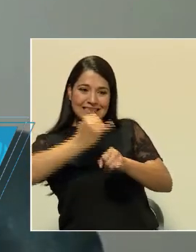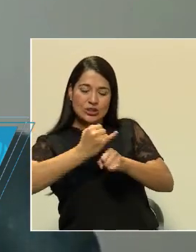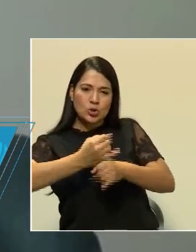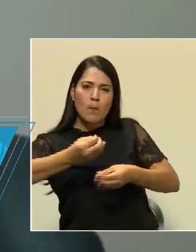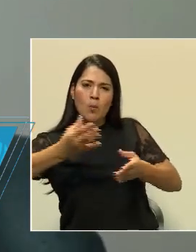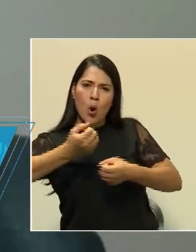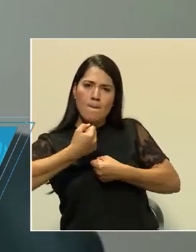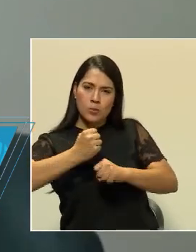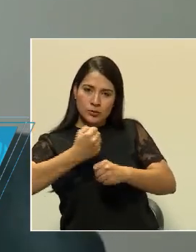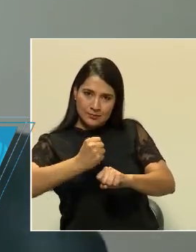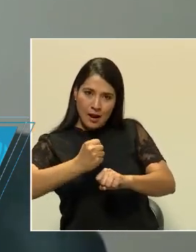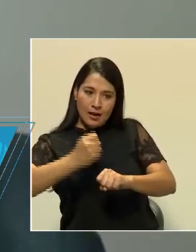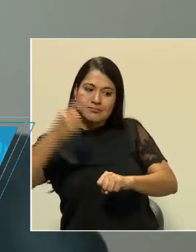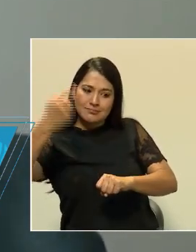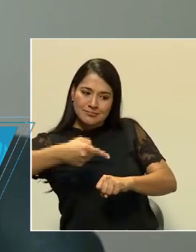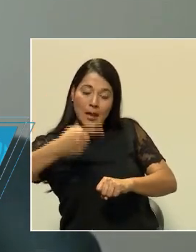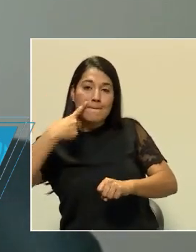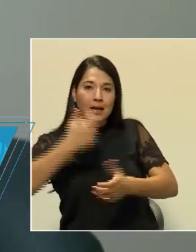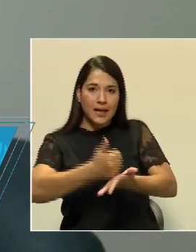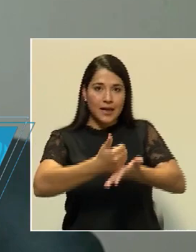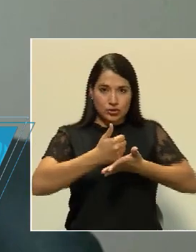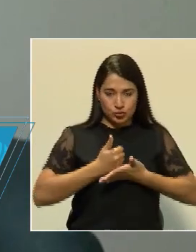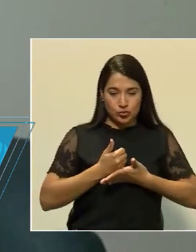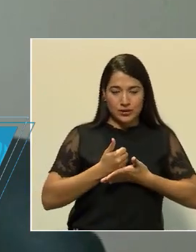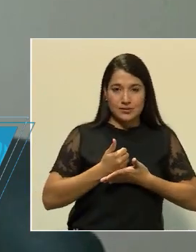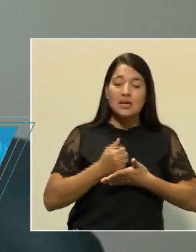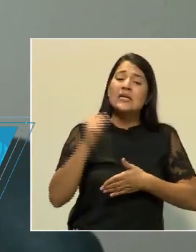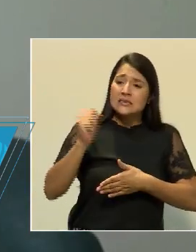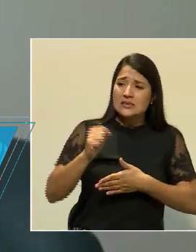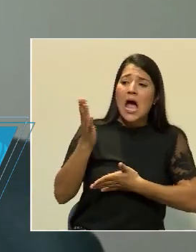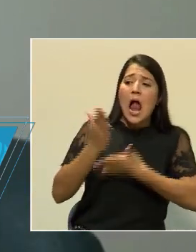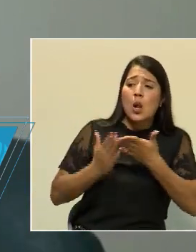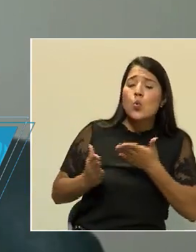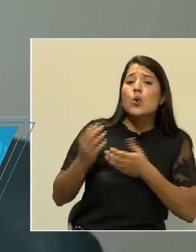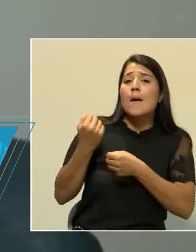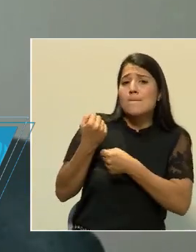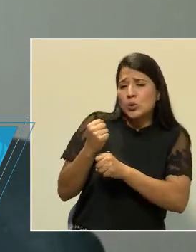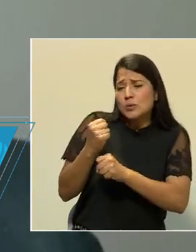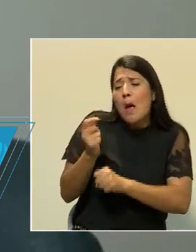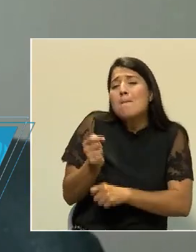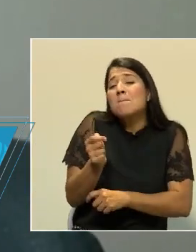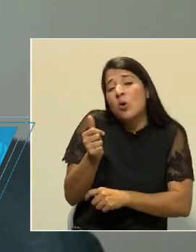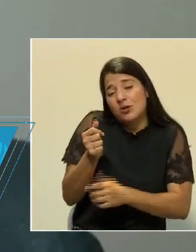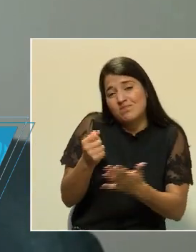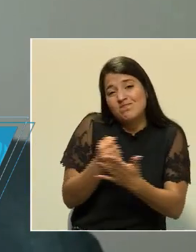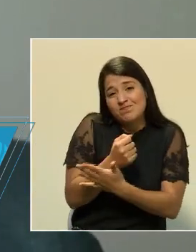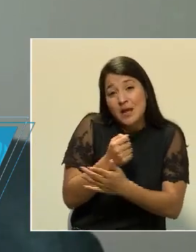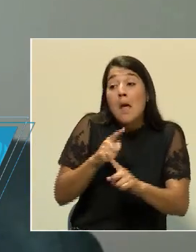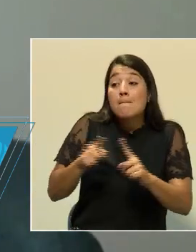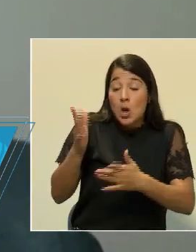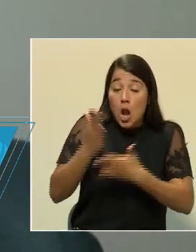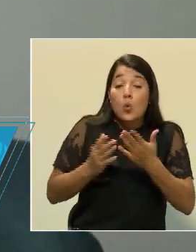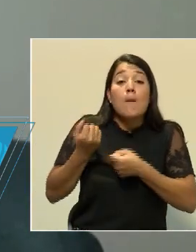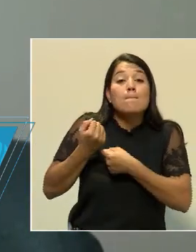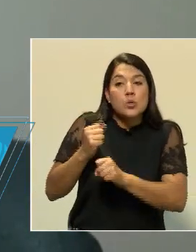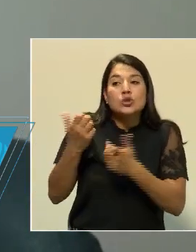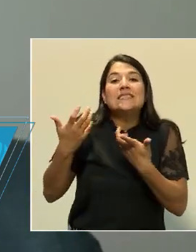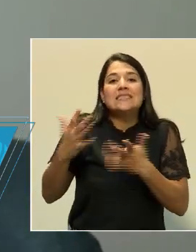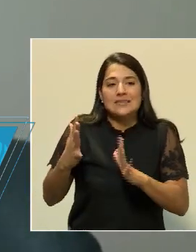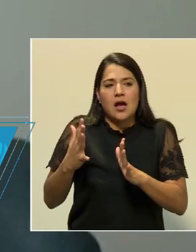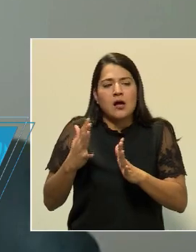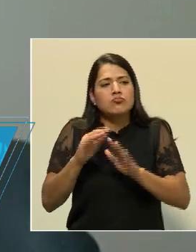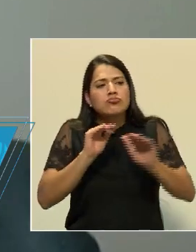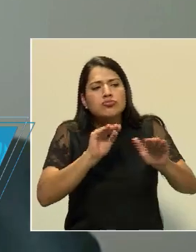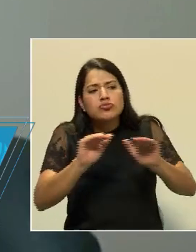habido algunas municipalidades, muy pocas lastimosamente, que se han manifestado, pero en la gran mayoría lo que se ha manifestado es que hay una